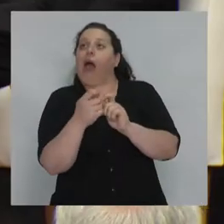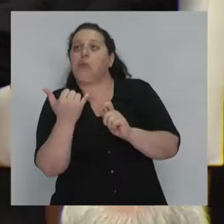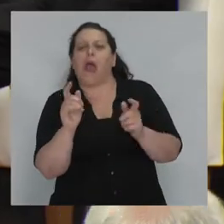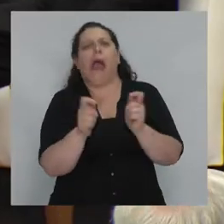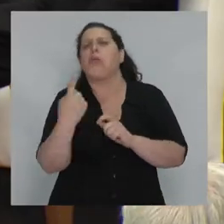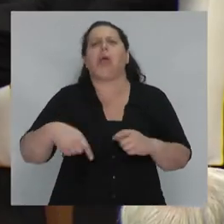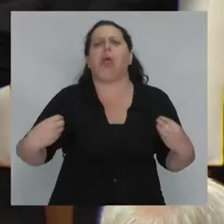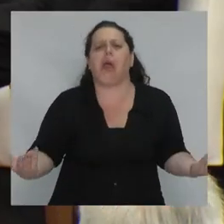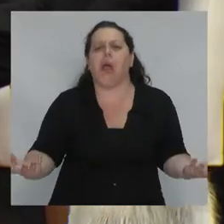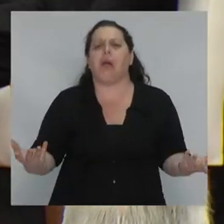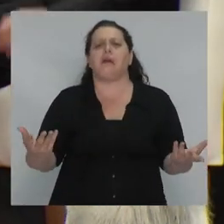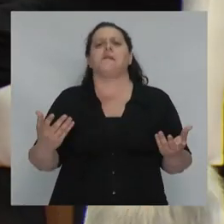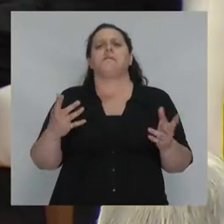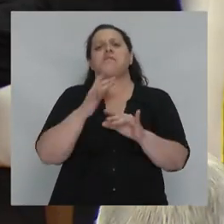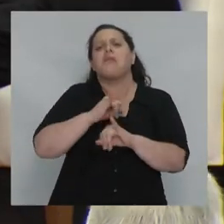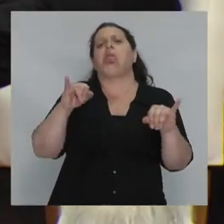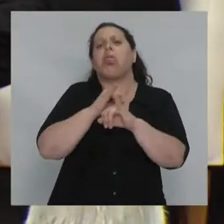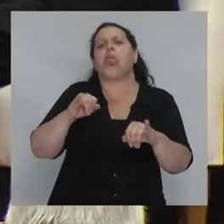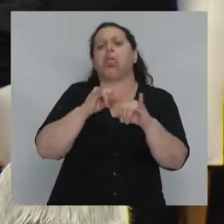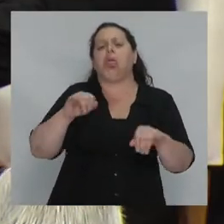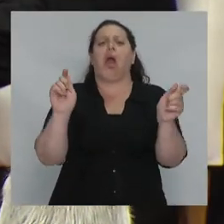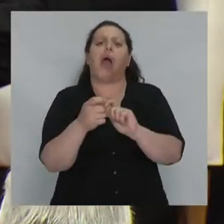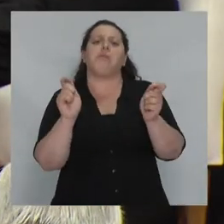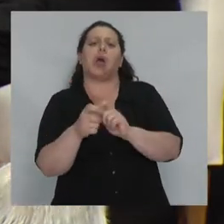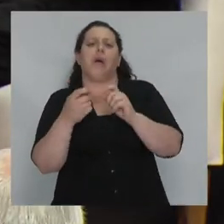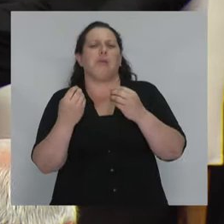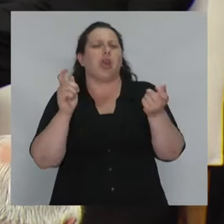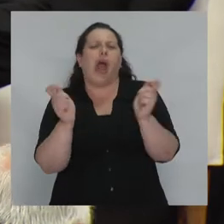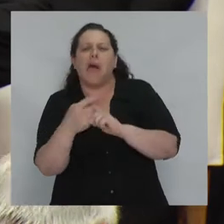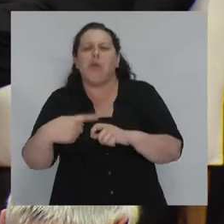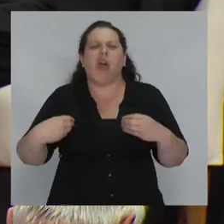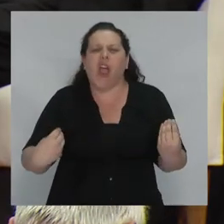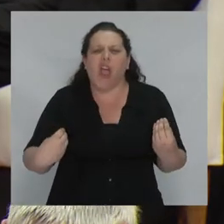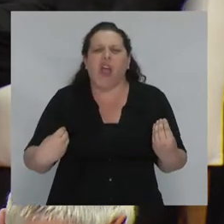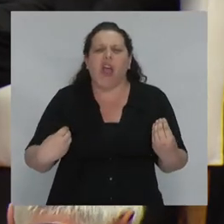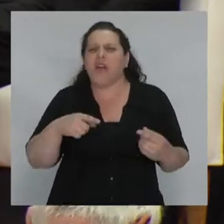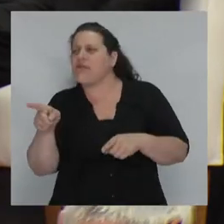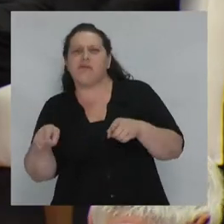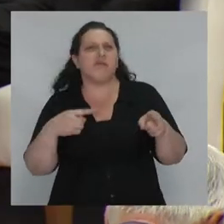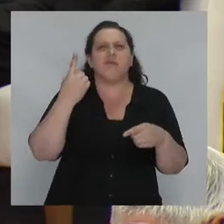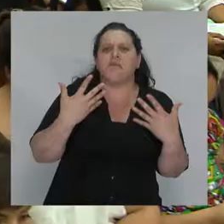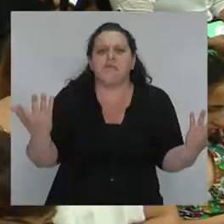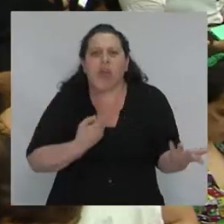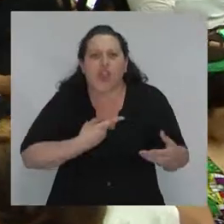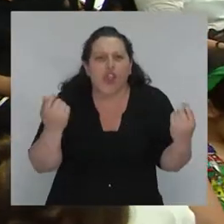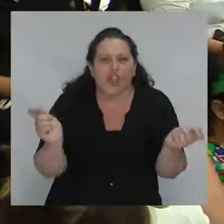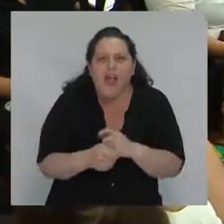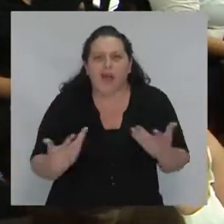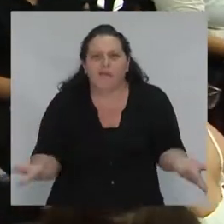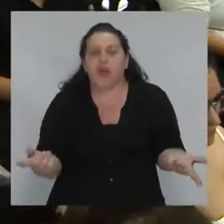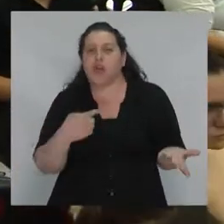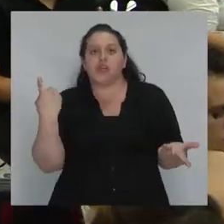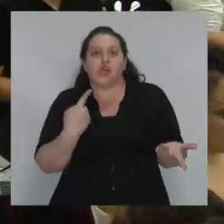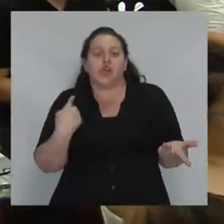sea. Puede ser para un lado, para el otro, para arriba, para abajo. Y nosotros no nos estamos dando